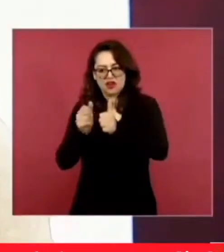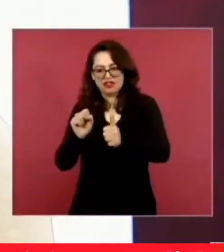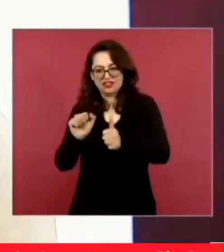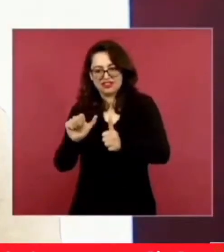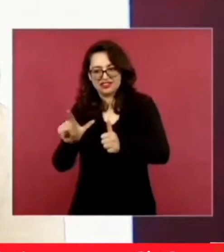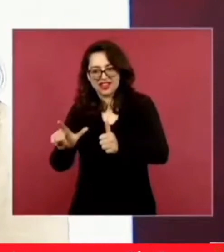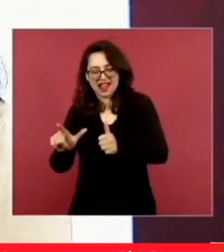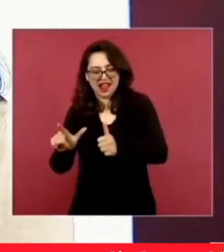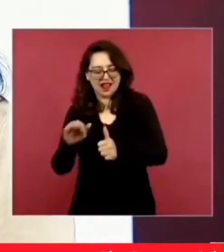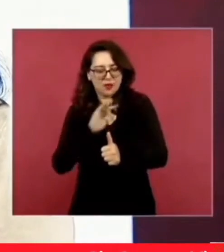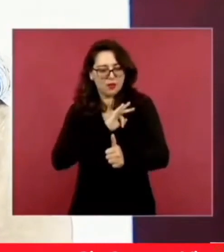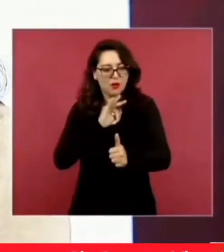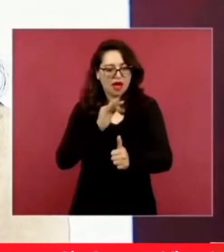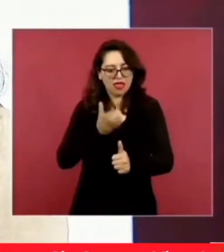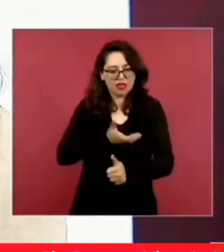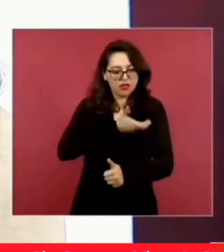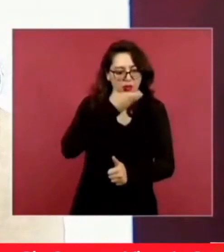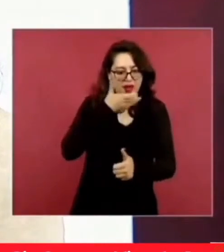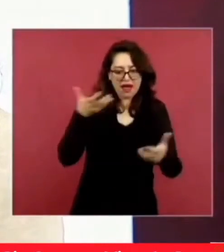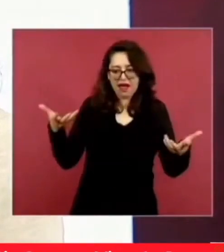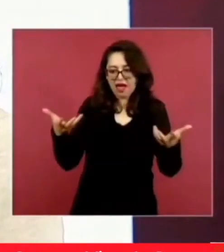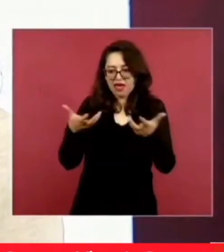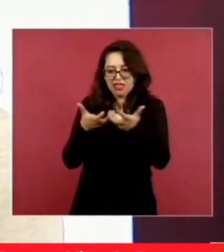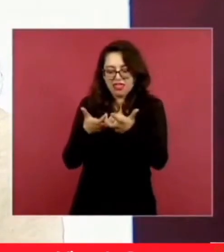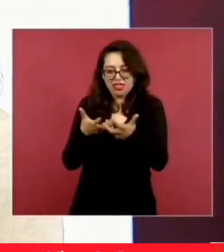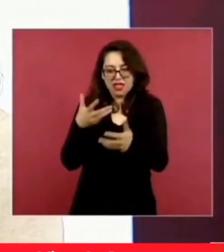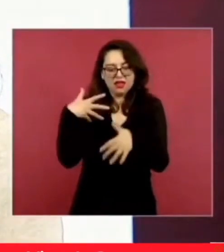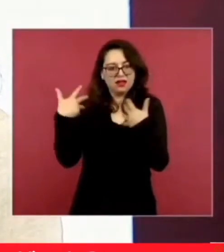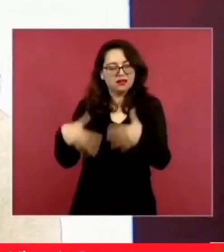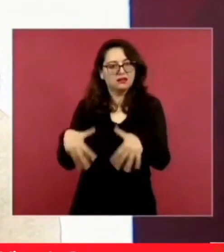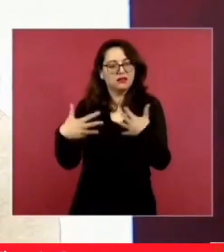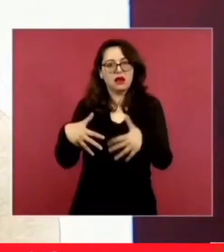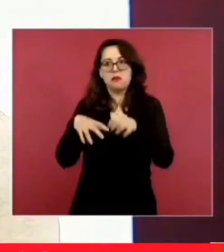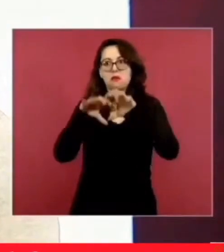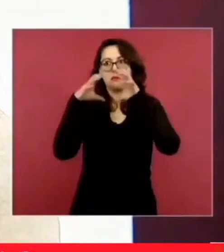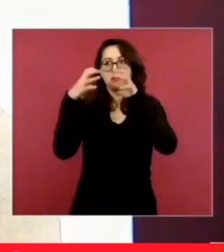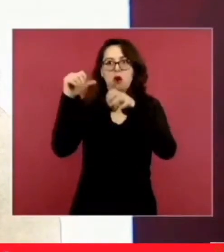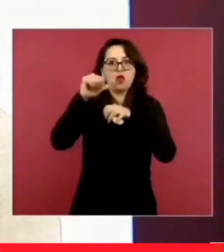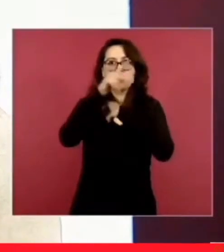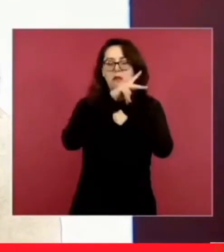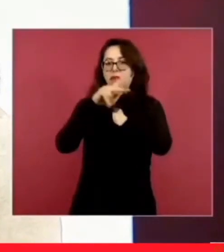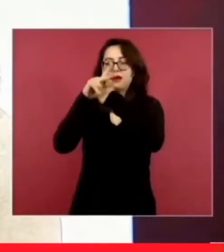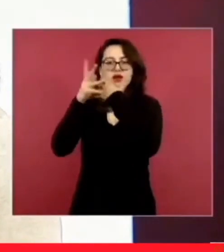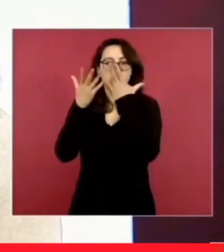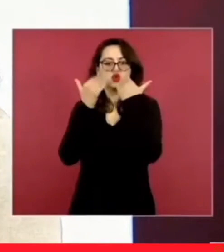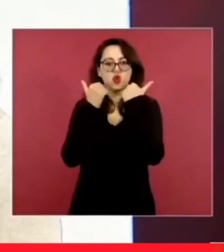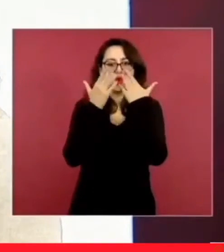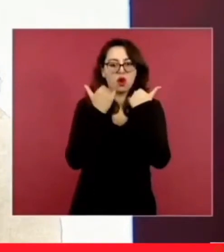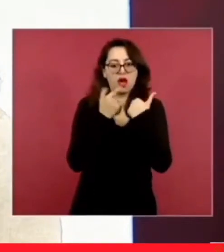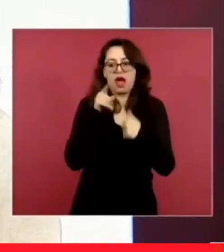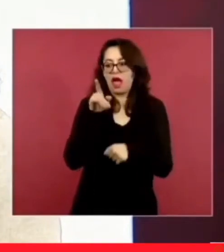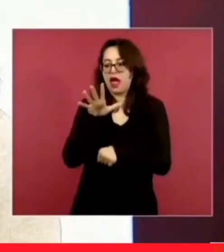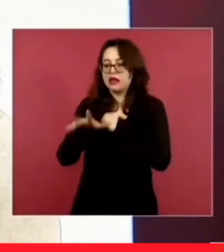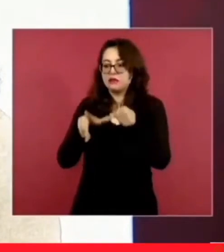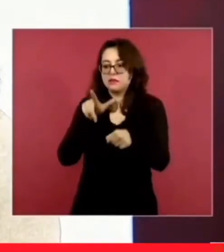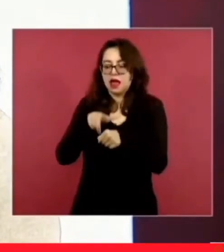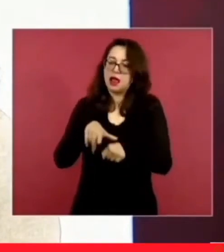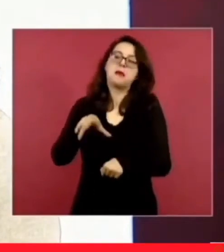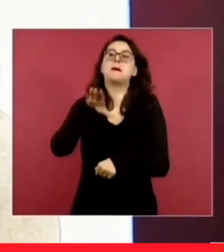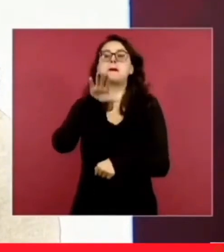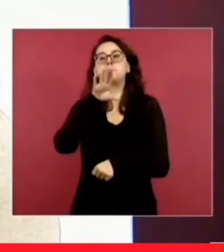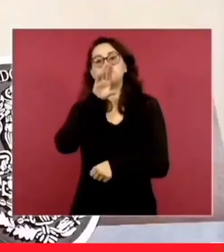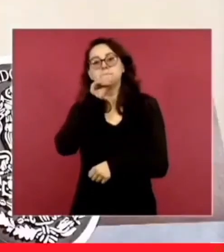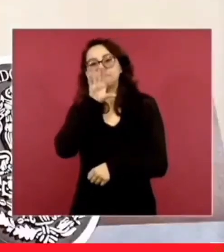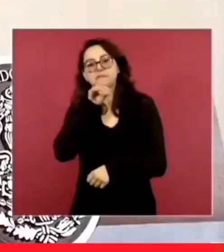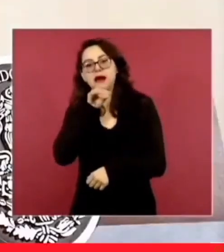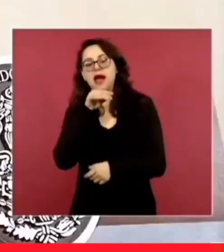el planeta Tierra. Más de 890 especies de flora y fauna, como el pato real, rana leopardo